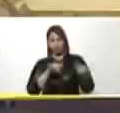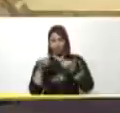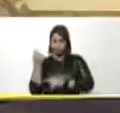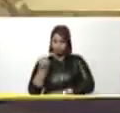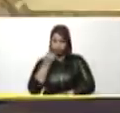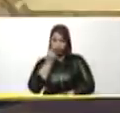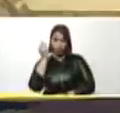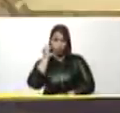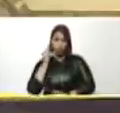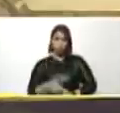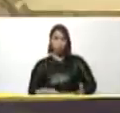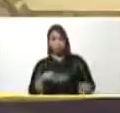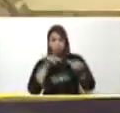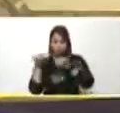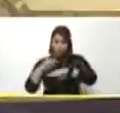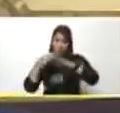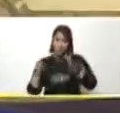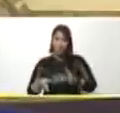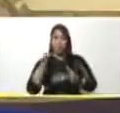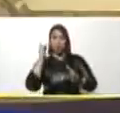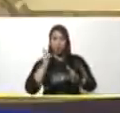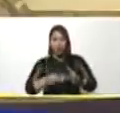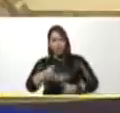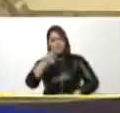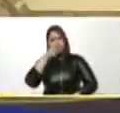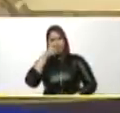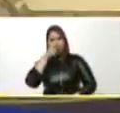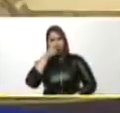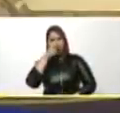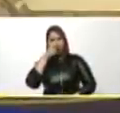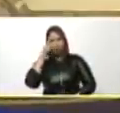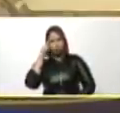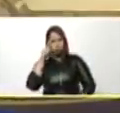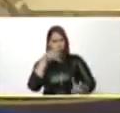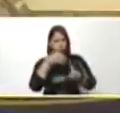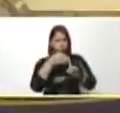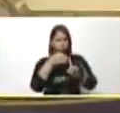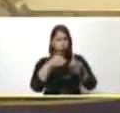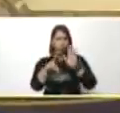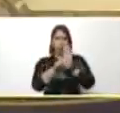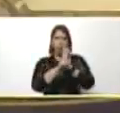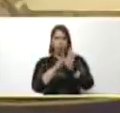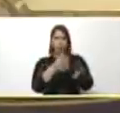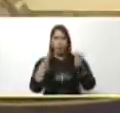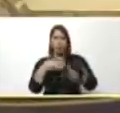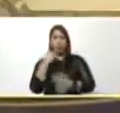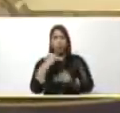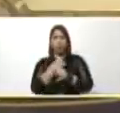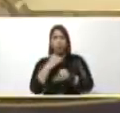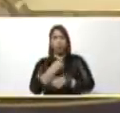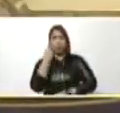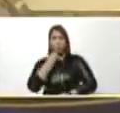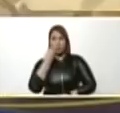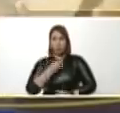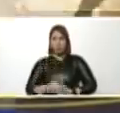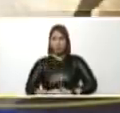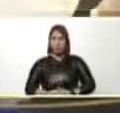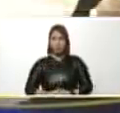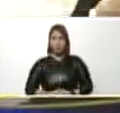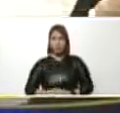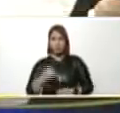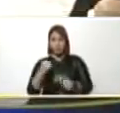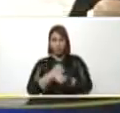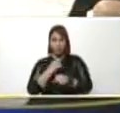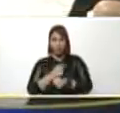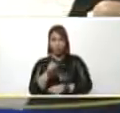diputados, los propios ministros estén encima de la ley de la gran misión Chamba Juvenil. El trabajo